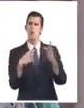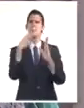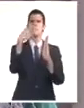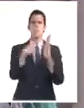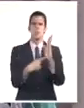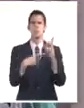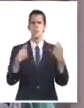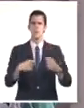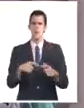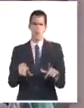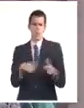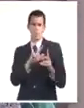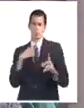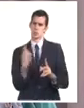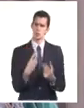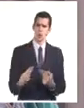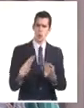Siempre buscando